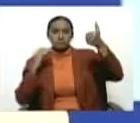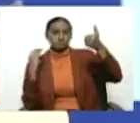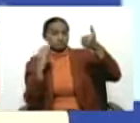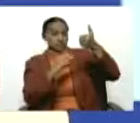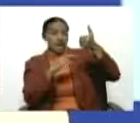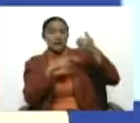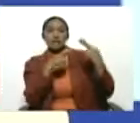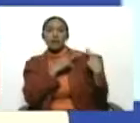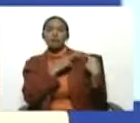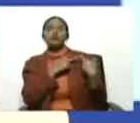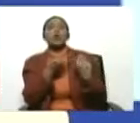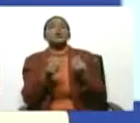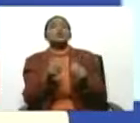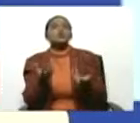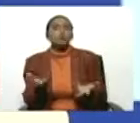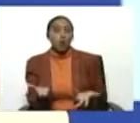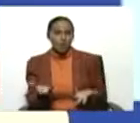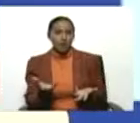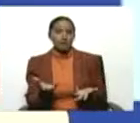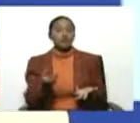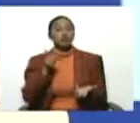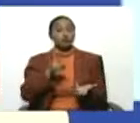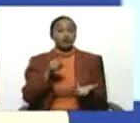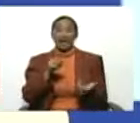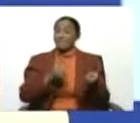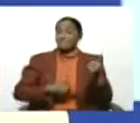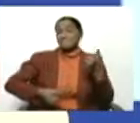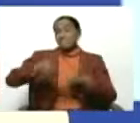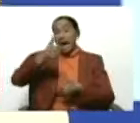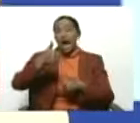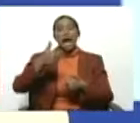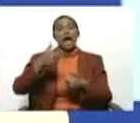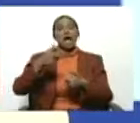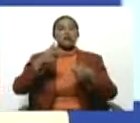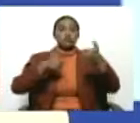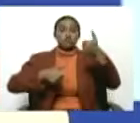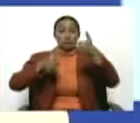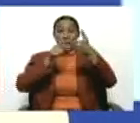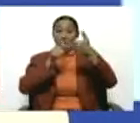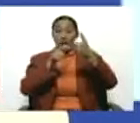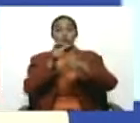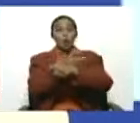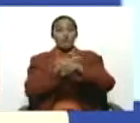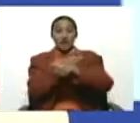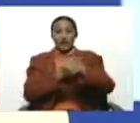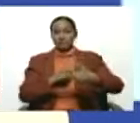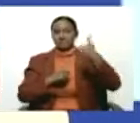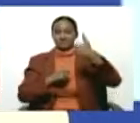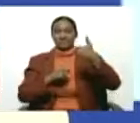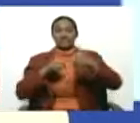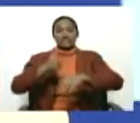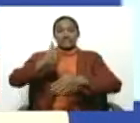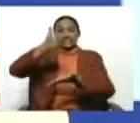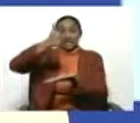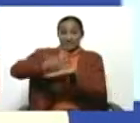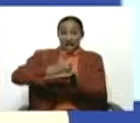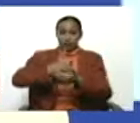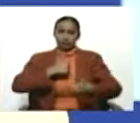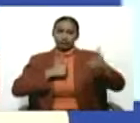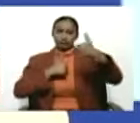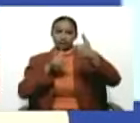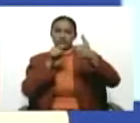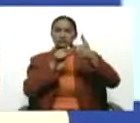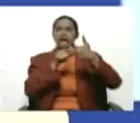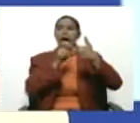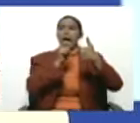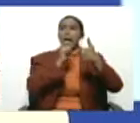gobierno local está en manos y es responsable el gobierno central entonces Esto es algo muy claro se paga la